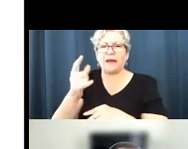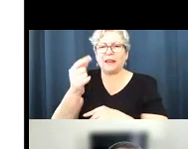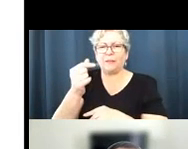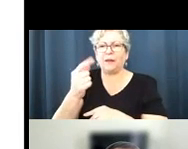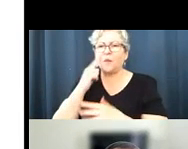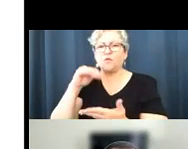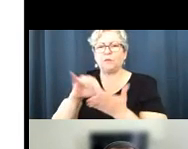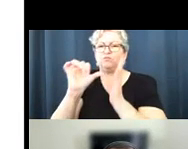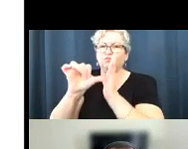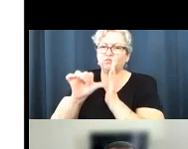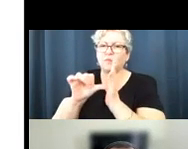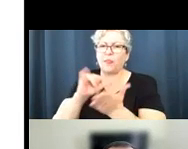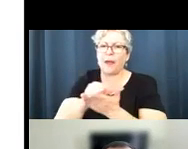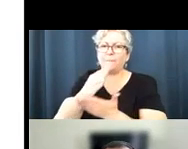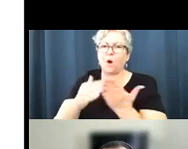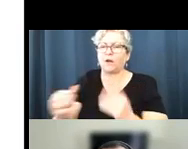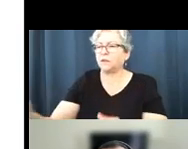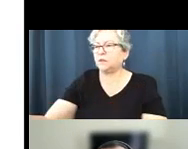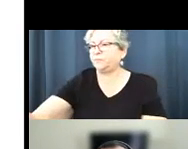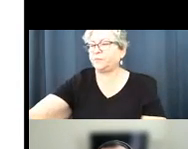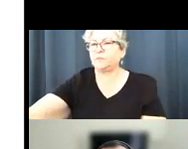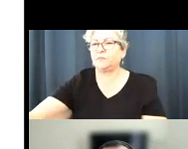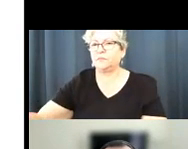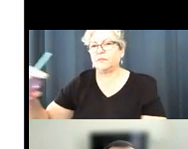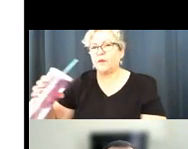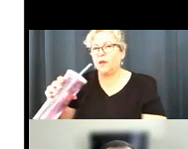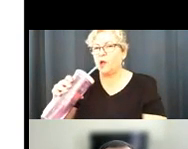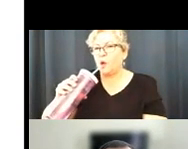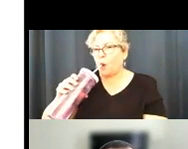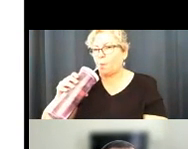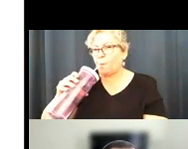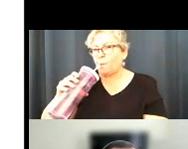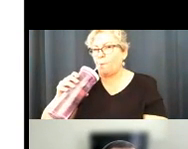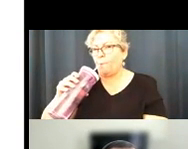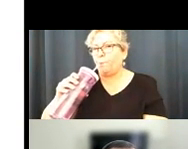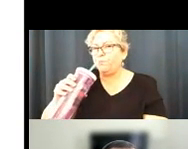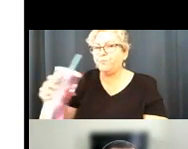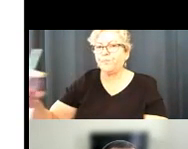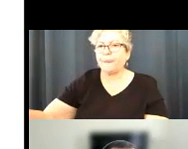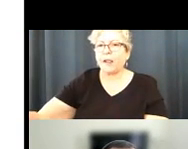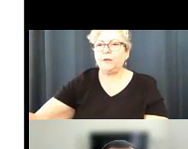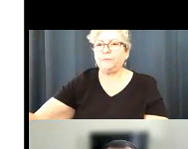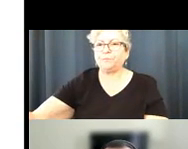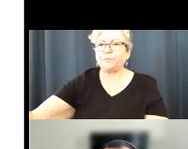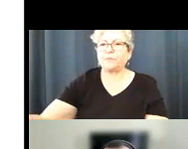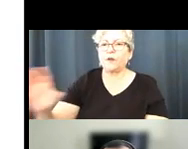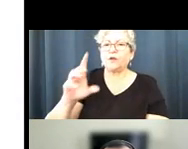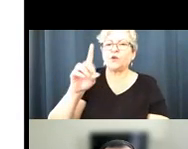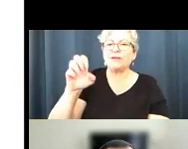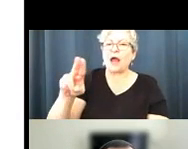poco más sobre eso. O sea, quería volver a enfatizar eso, lo que estamos pensando. En enfocarnos en cómo lo vamos a